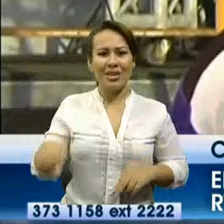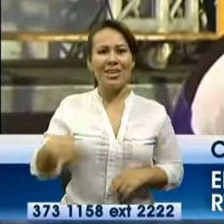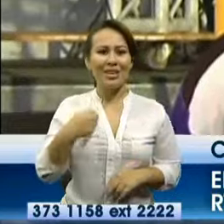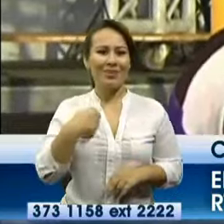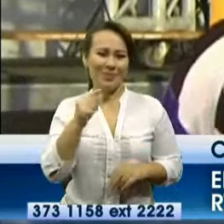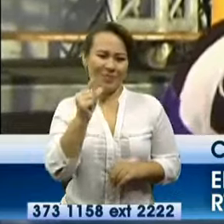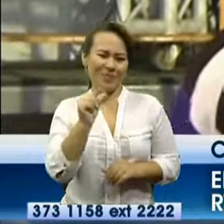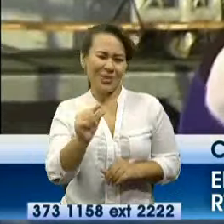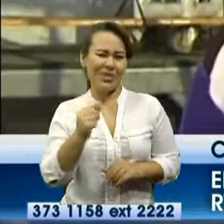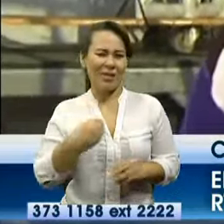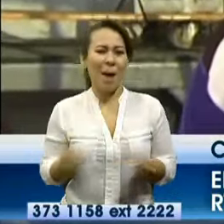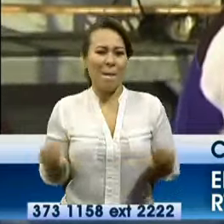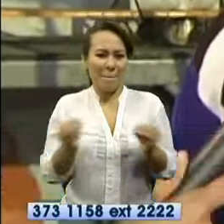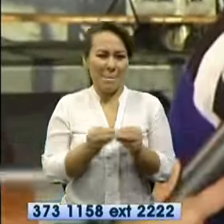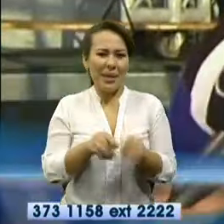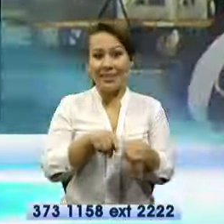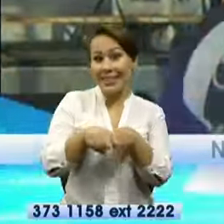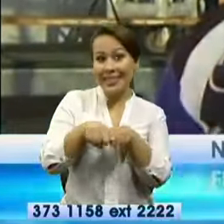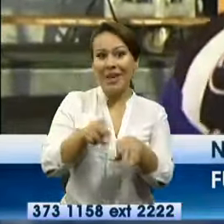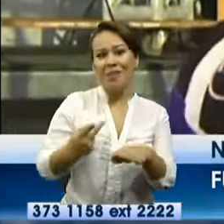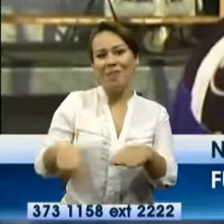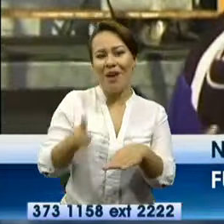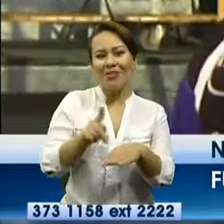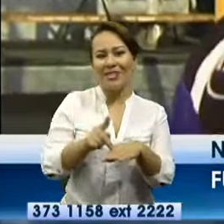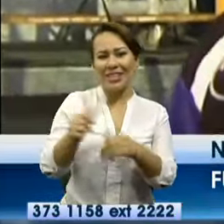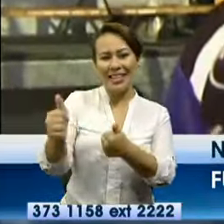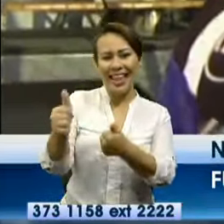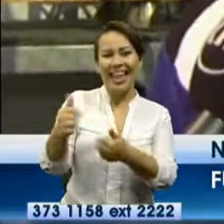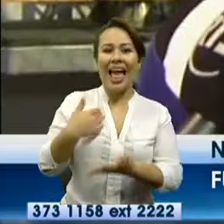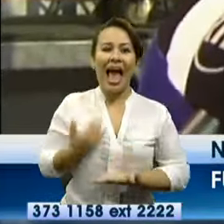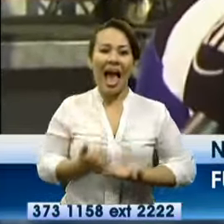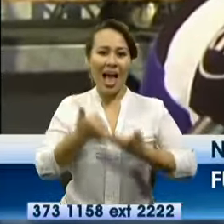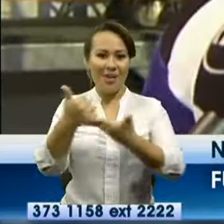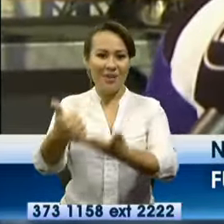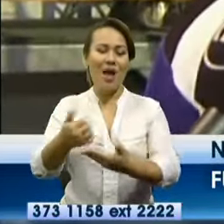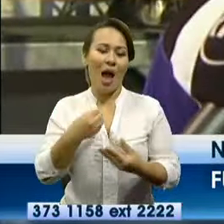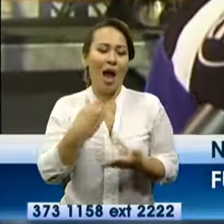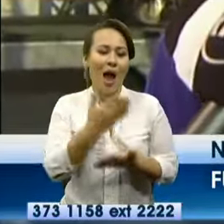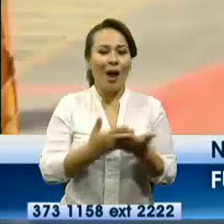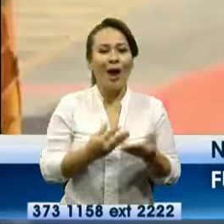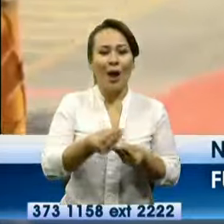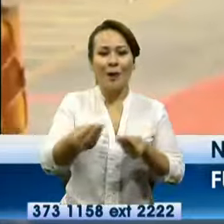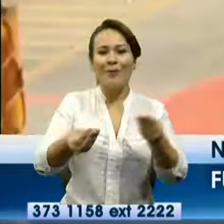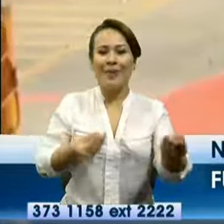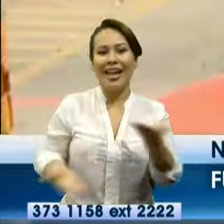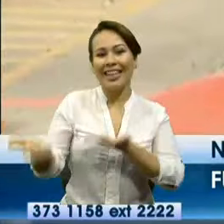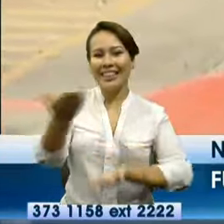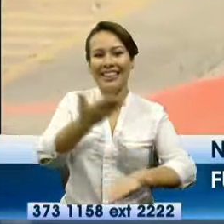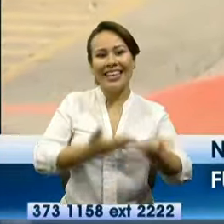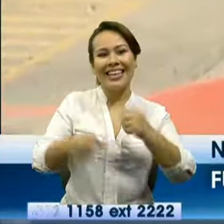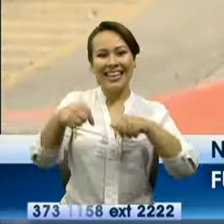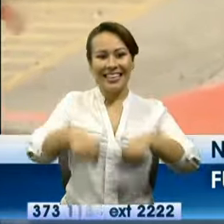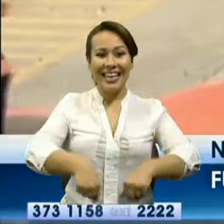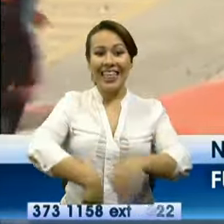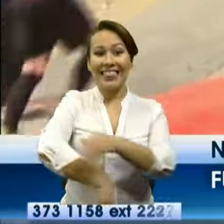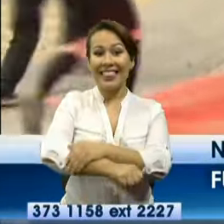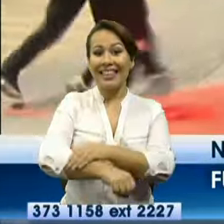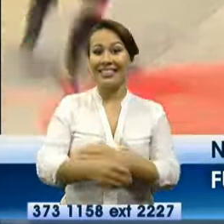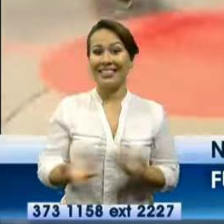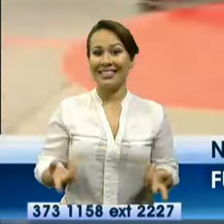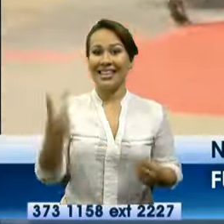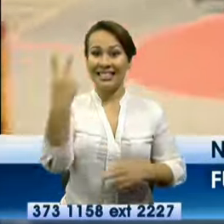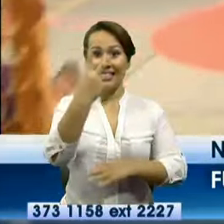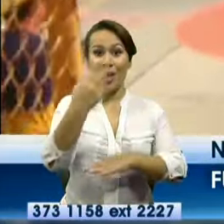ponemos un poquito de ser deportista profesional y poderle ayudar y compartir. Yo creo que lo importante es compartir esta parte deportiva. En el